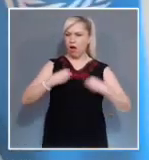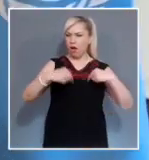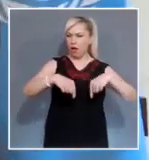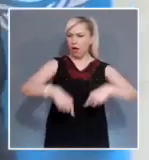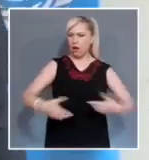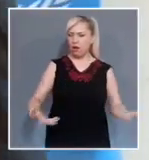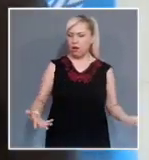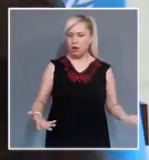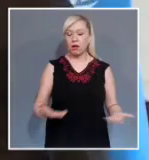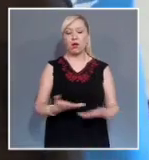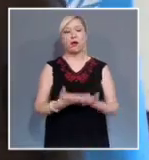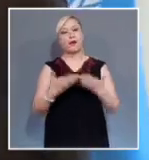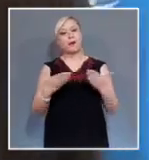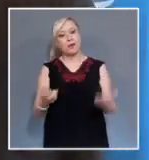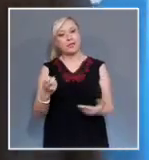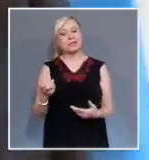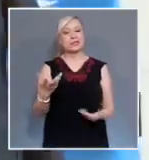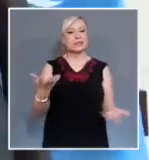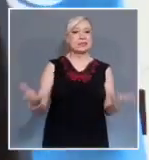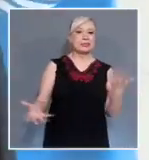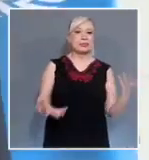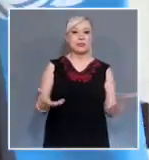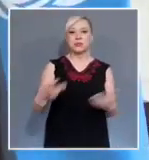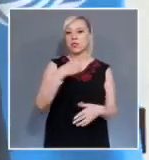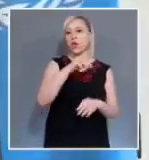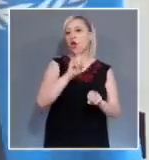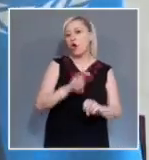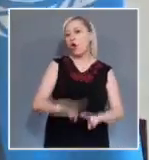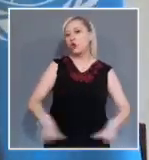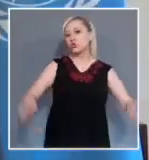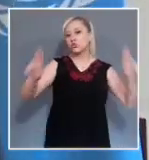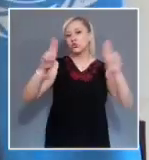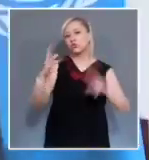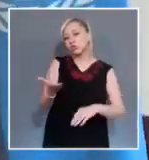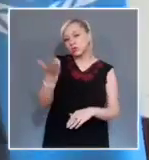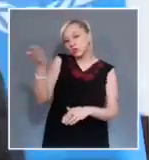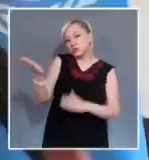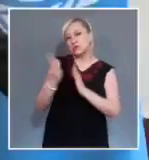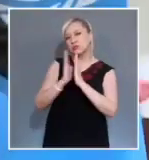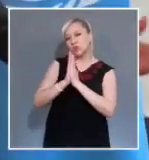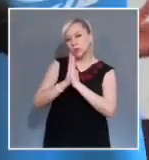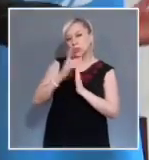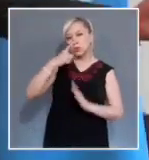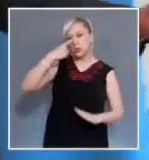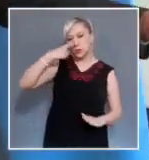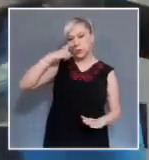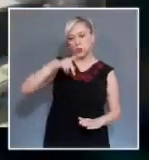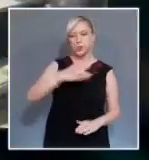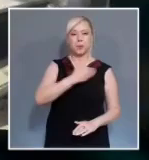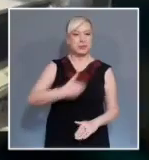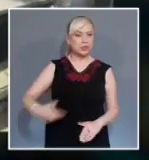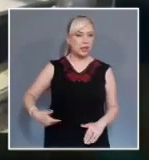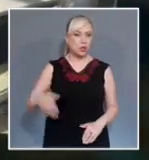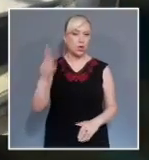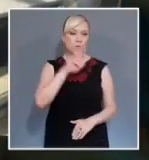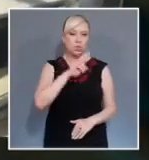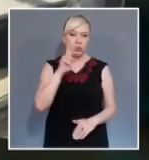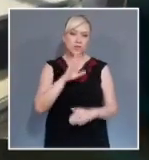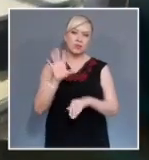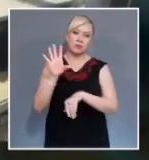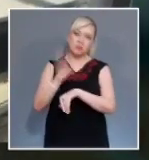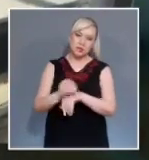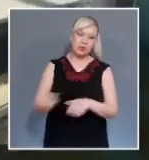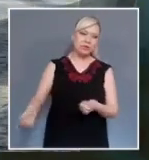Gutiérrez propuso el presidente ruso Vladimir Putin una manera de expandir y mejorar el acuerdo para exportar de forma segura